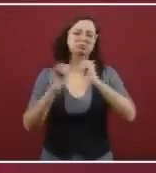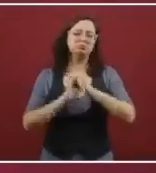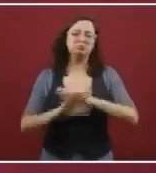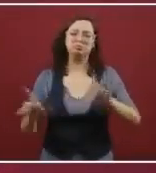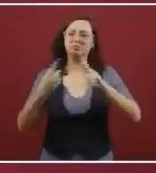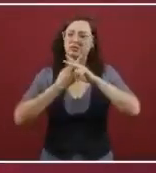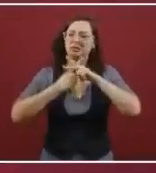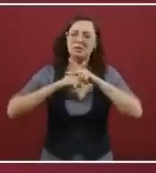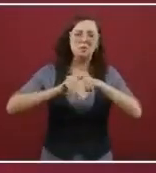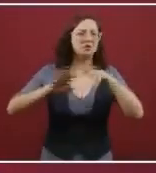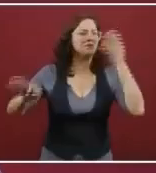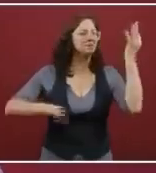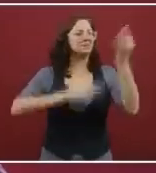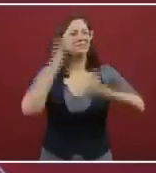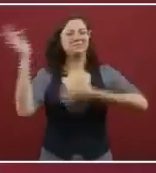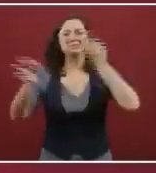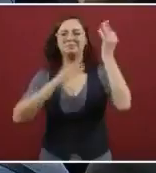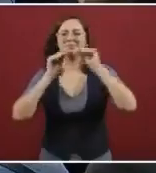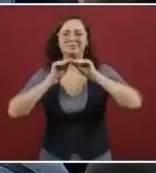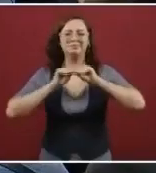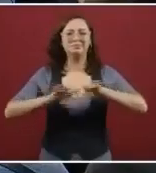campaña, empiece la campaña, todos a ayudar.